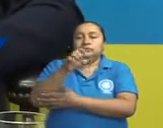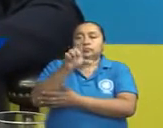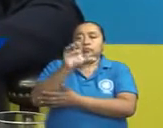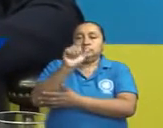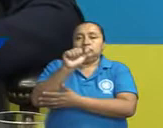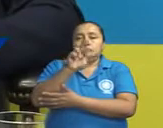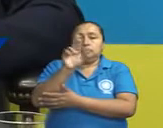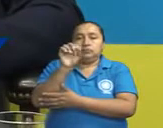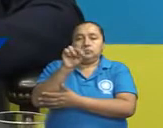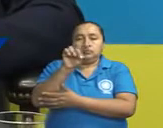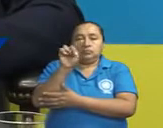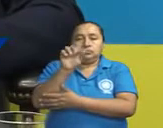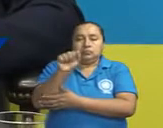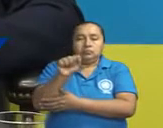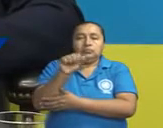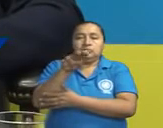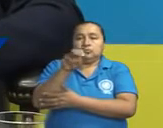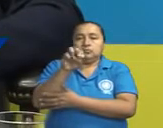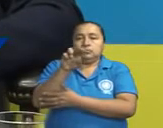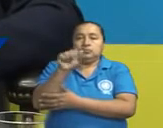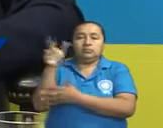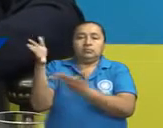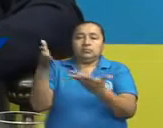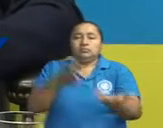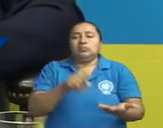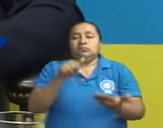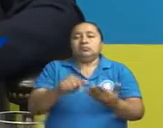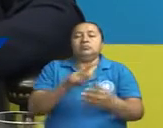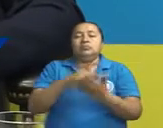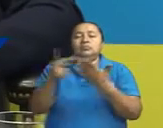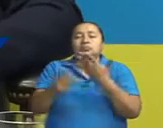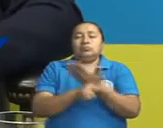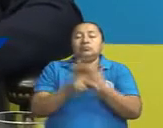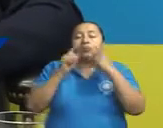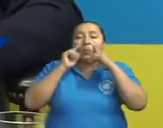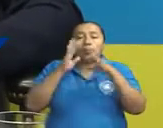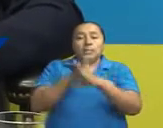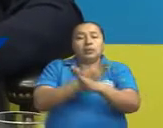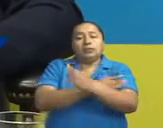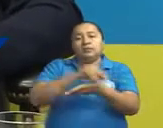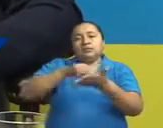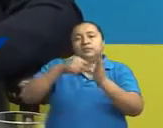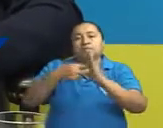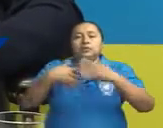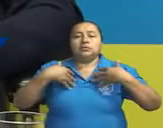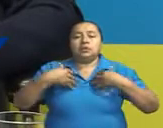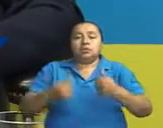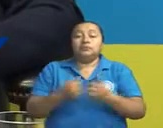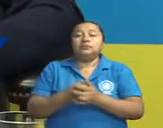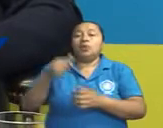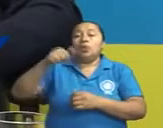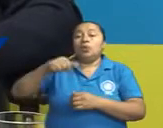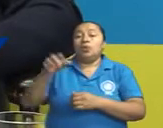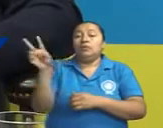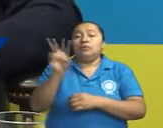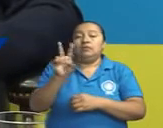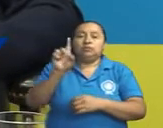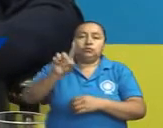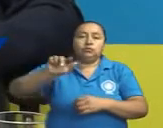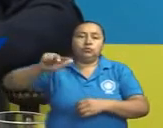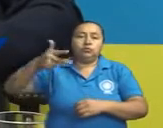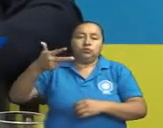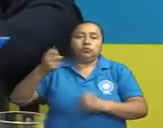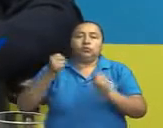y les doy la bienvenida a un programa más de Prevenir es Salud. Hoy, viernes 18 de octubre, estamos